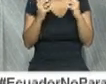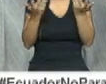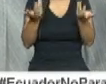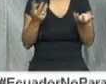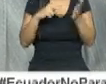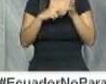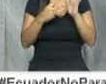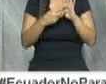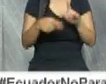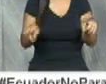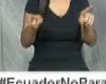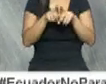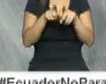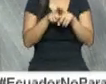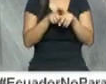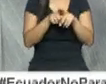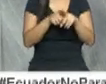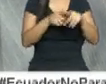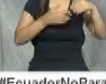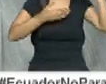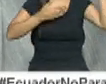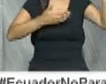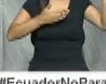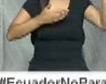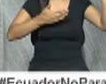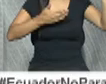es la continuación de la política por otros medios, ¿sí?